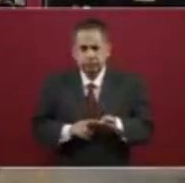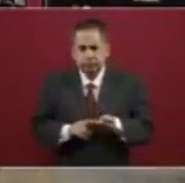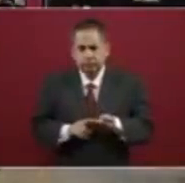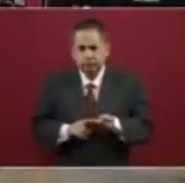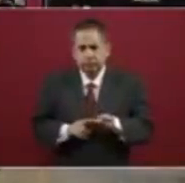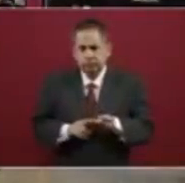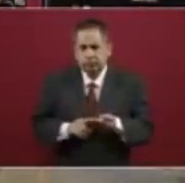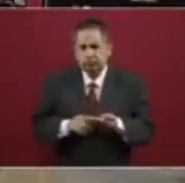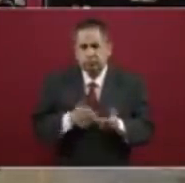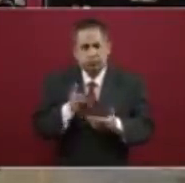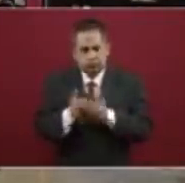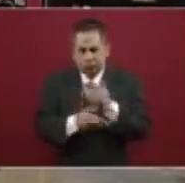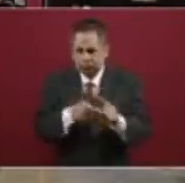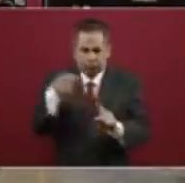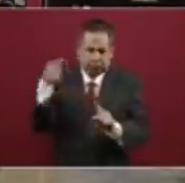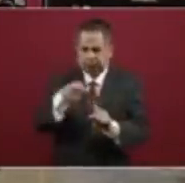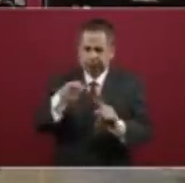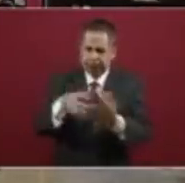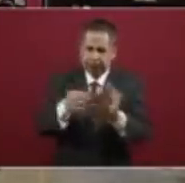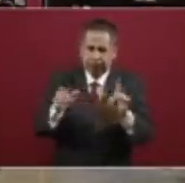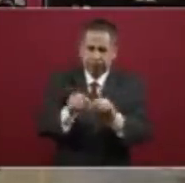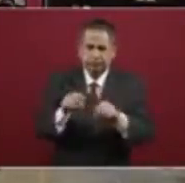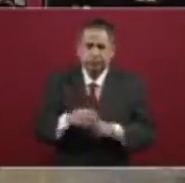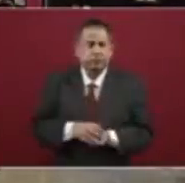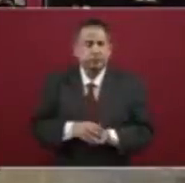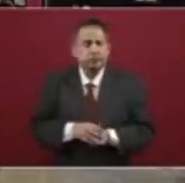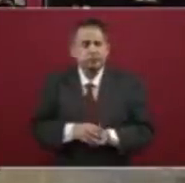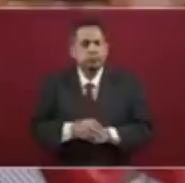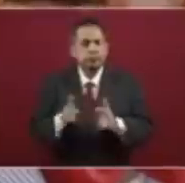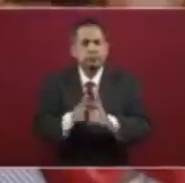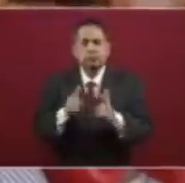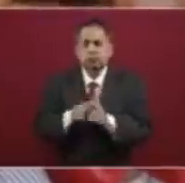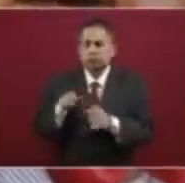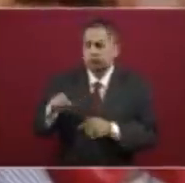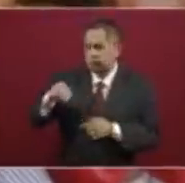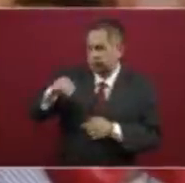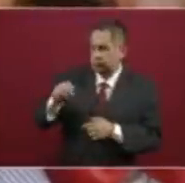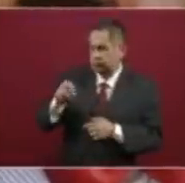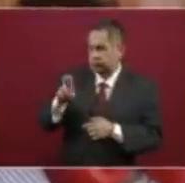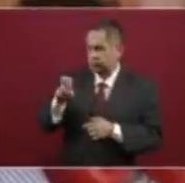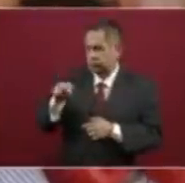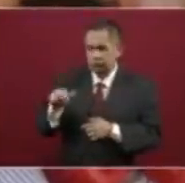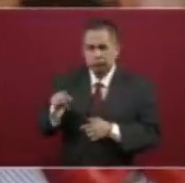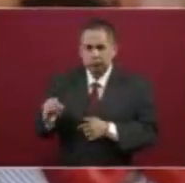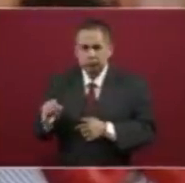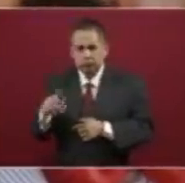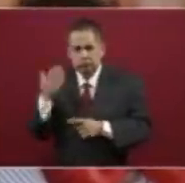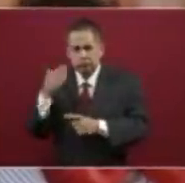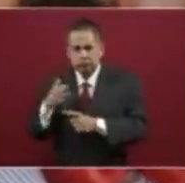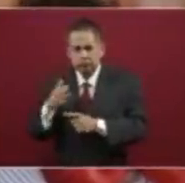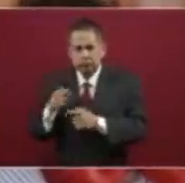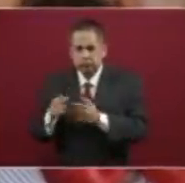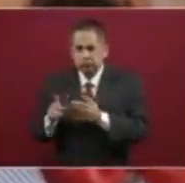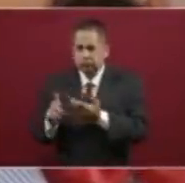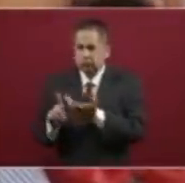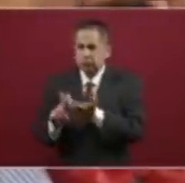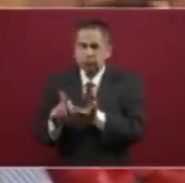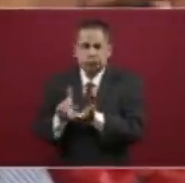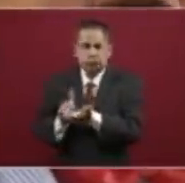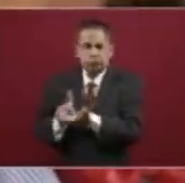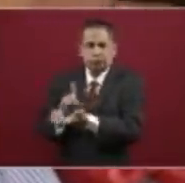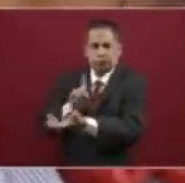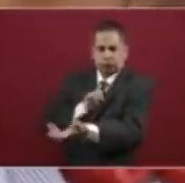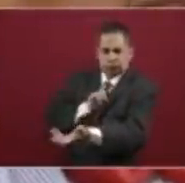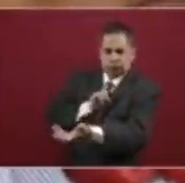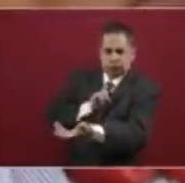y se la hago concretamente. Ante el partido Morena, ¿sana distancia o